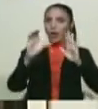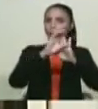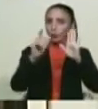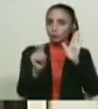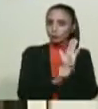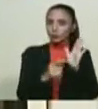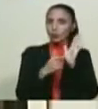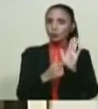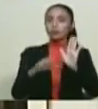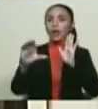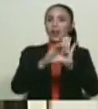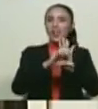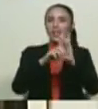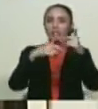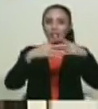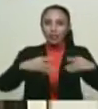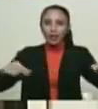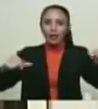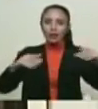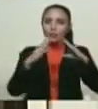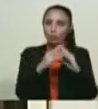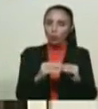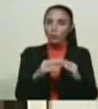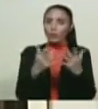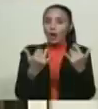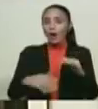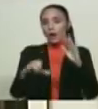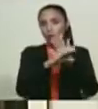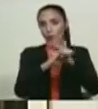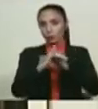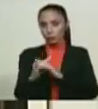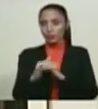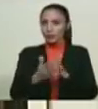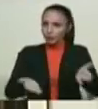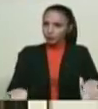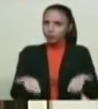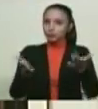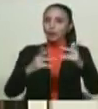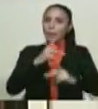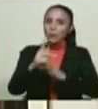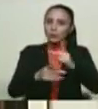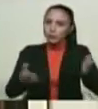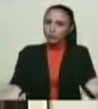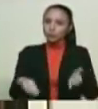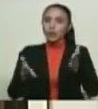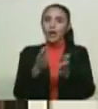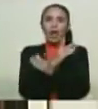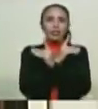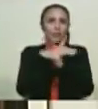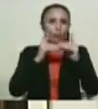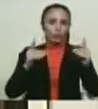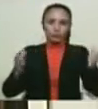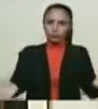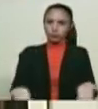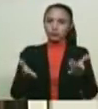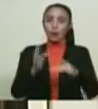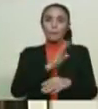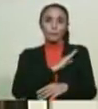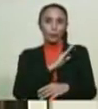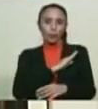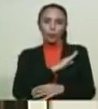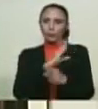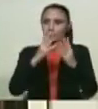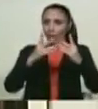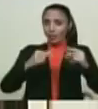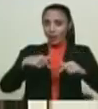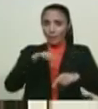Bolivariana. Y ahora tenemos la constituyente para acelerar el proceso de democratización y que la tierra la tenga